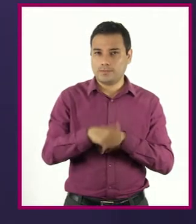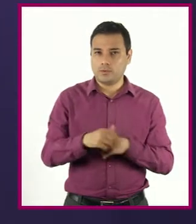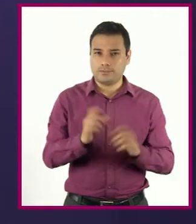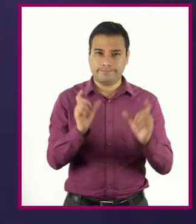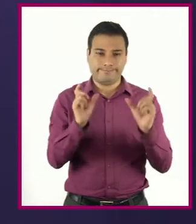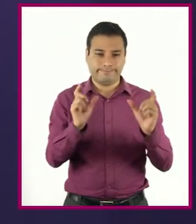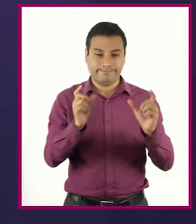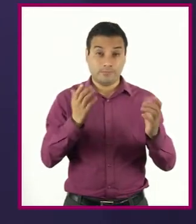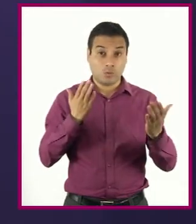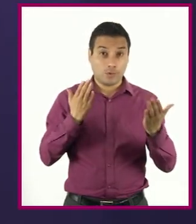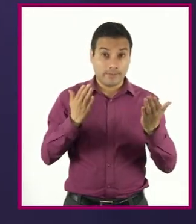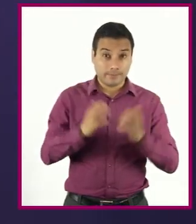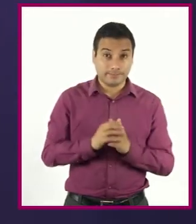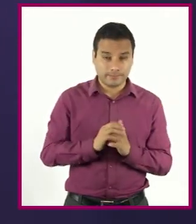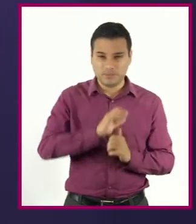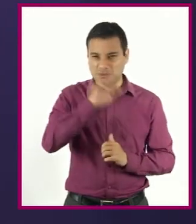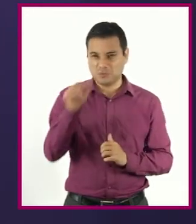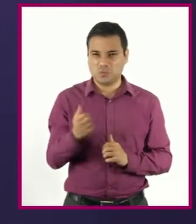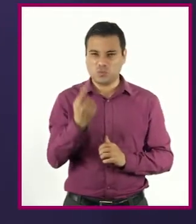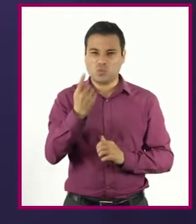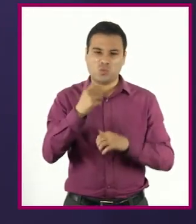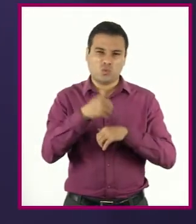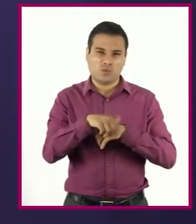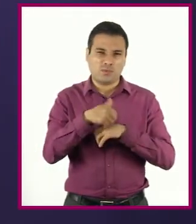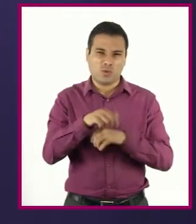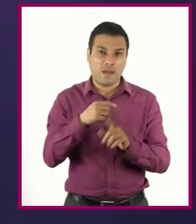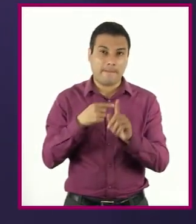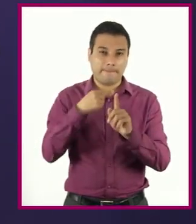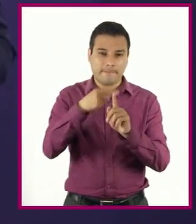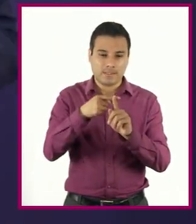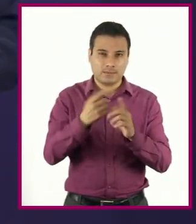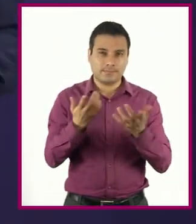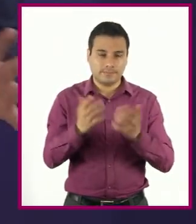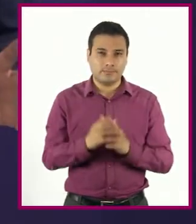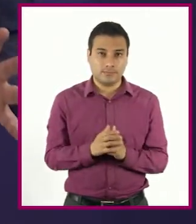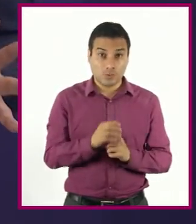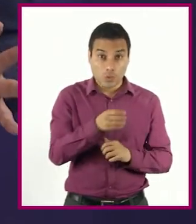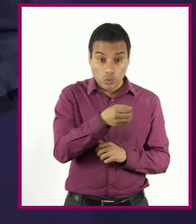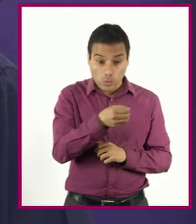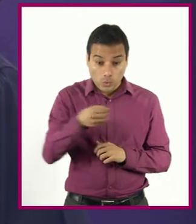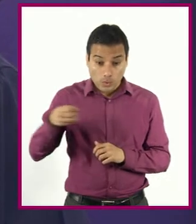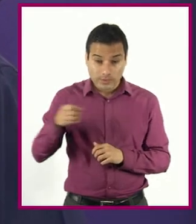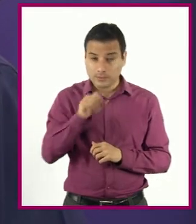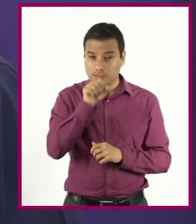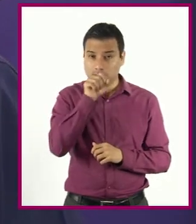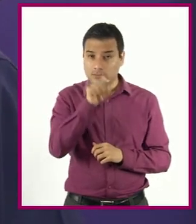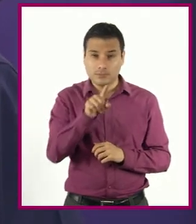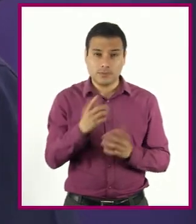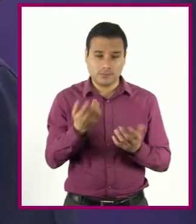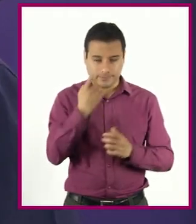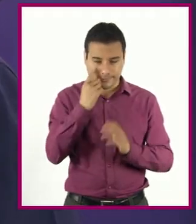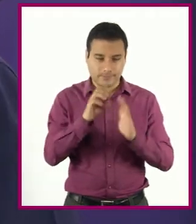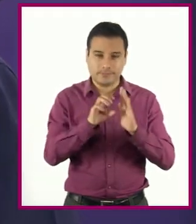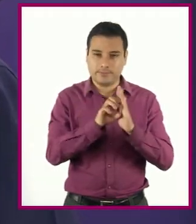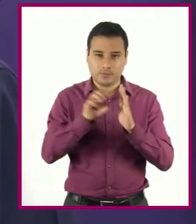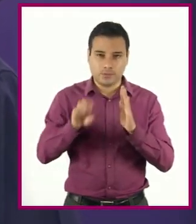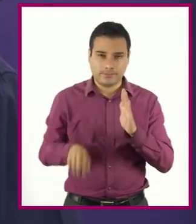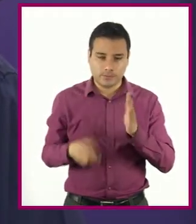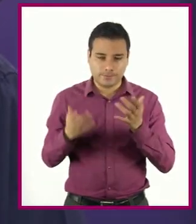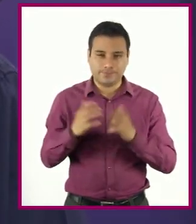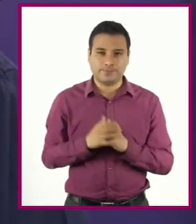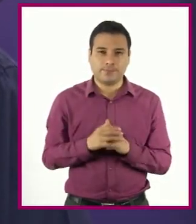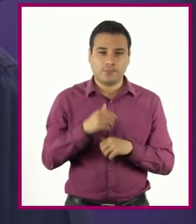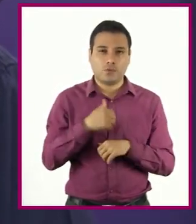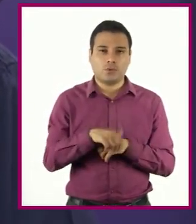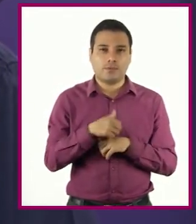les suma la misma constante, la relación de orden permanece inmutable. Por ejemplo, el